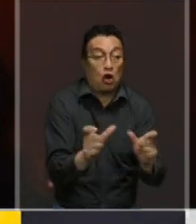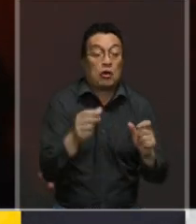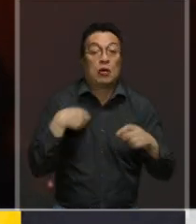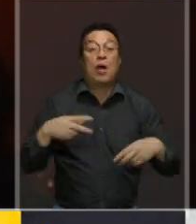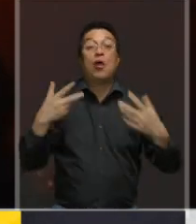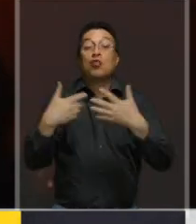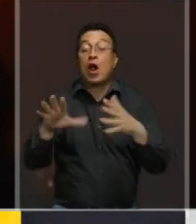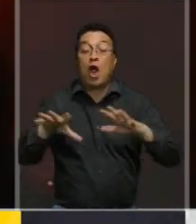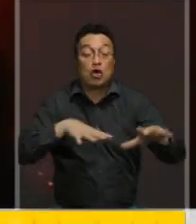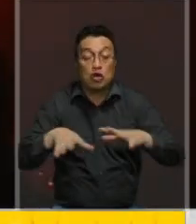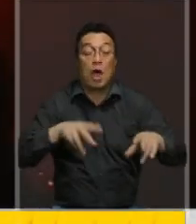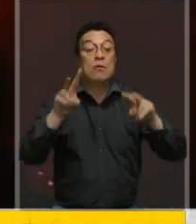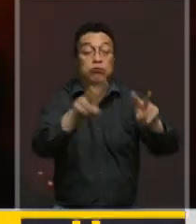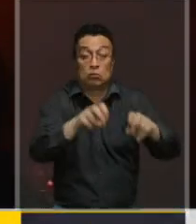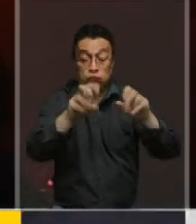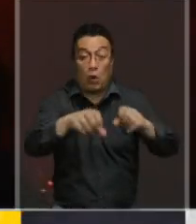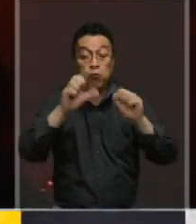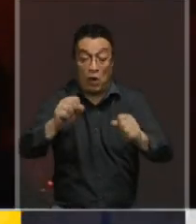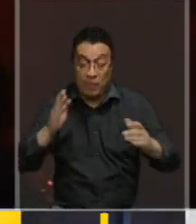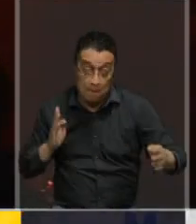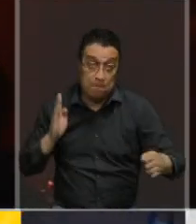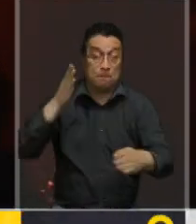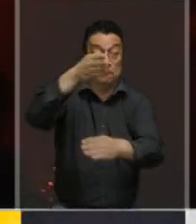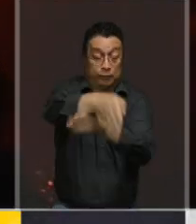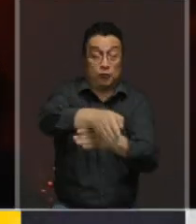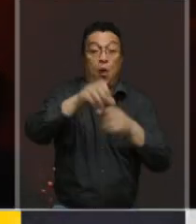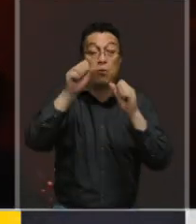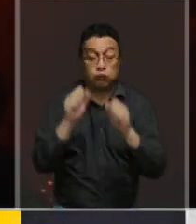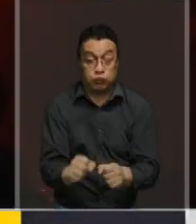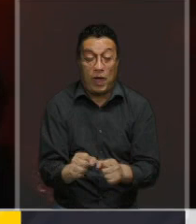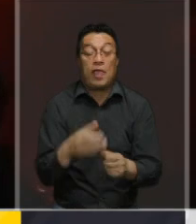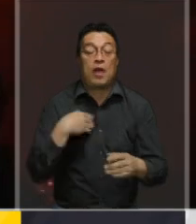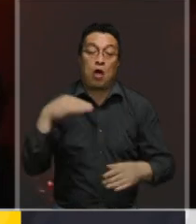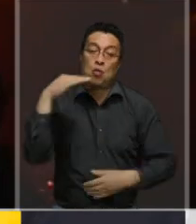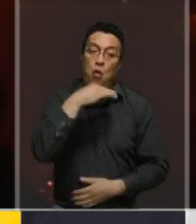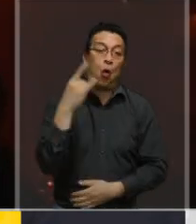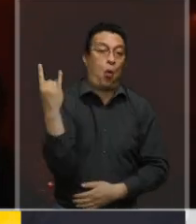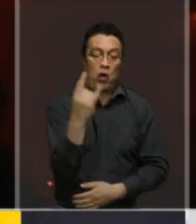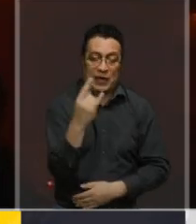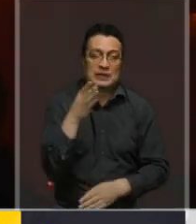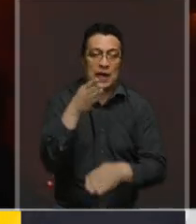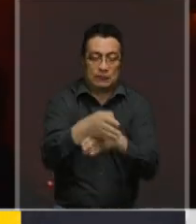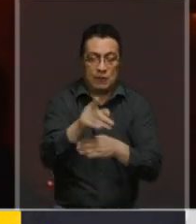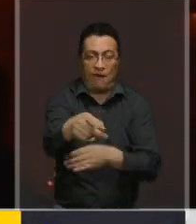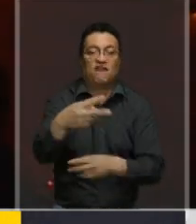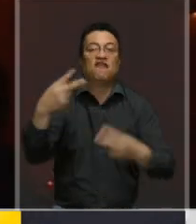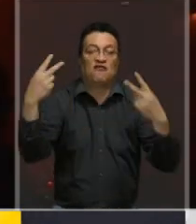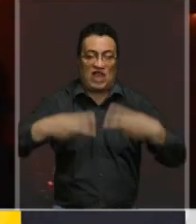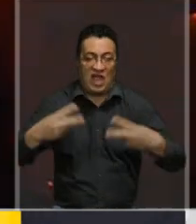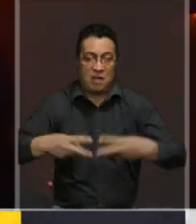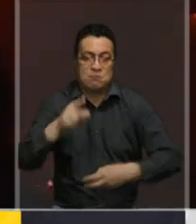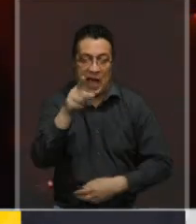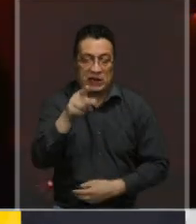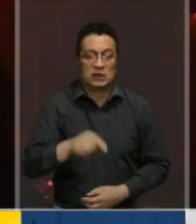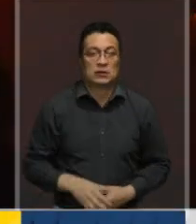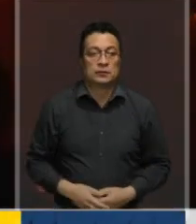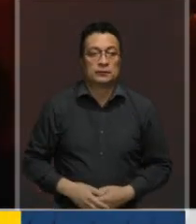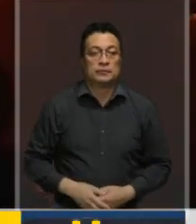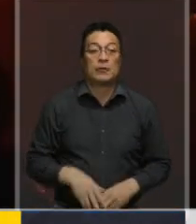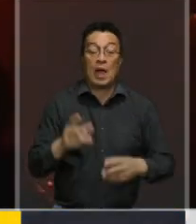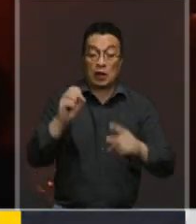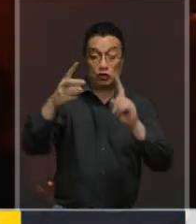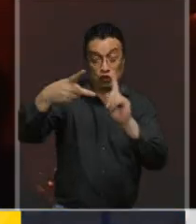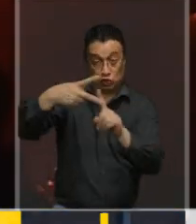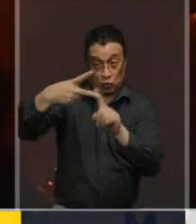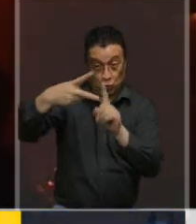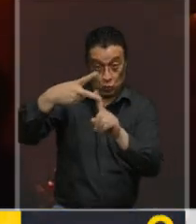bienes que se requieran para poder concurrir a enfrentar la emergencia que se vive en Viña del Mar. En segundo